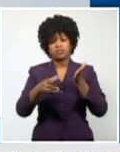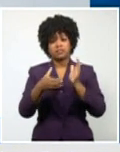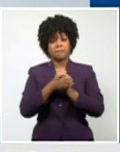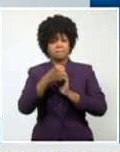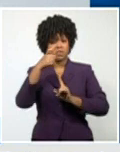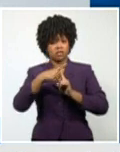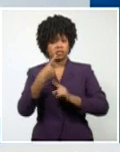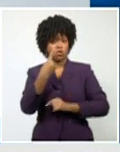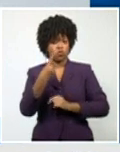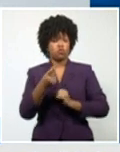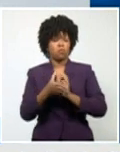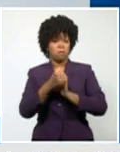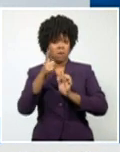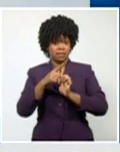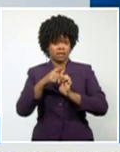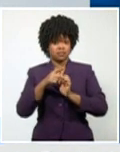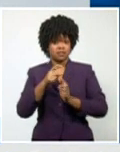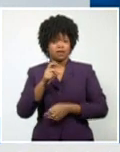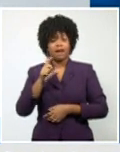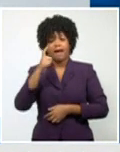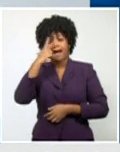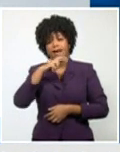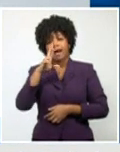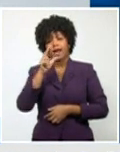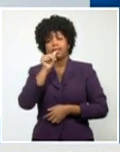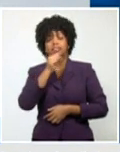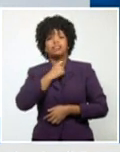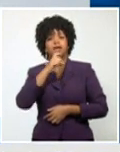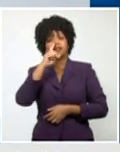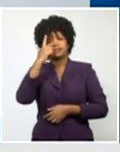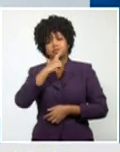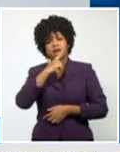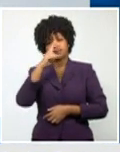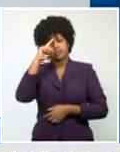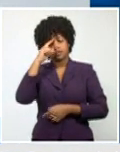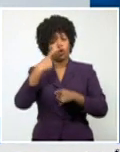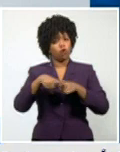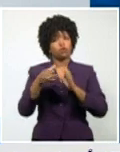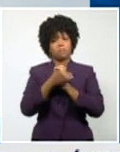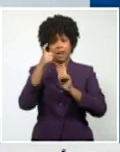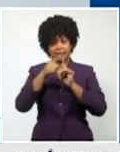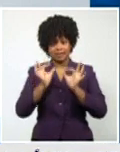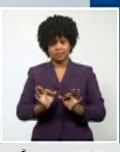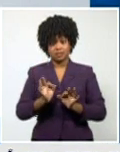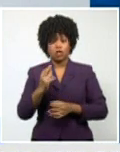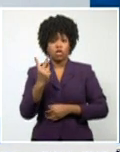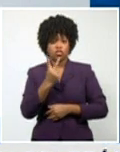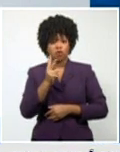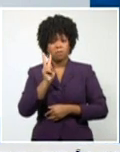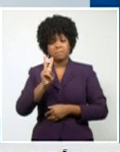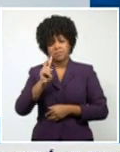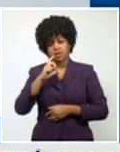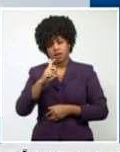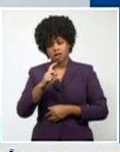municipio Cárdenas y uno del municipio de Matanzas, y 2 son de Villa Clara, del municipio de Ranchuelo, de